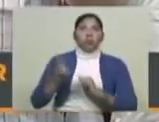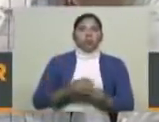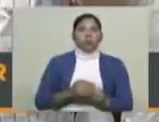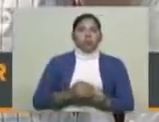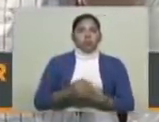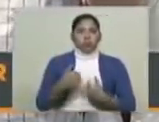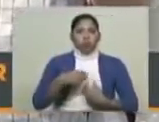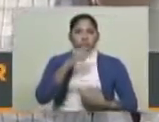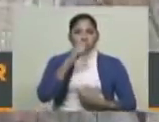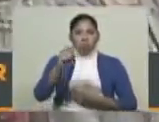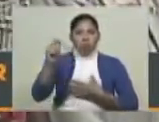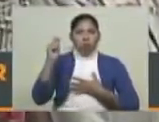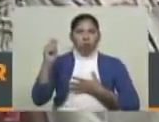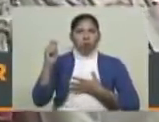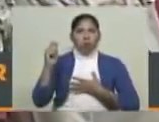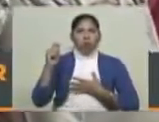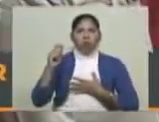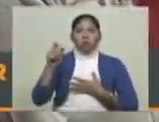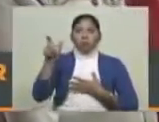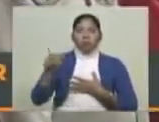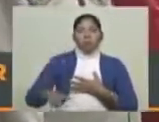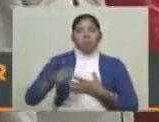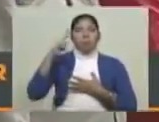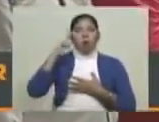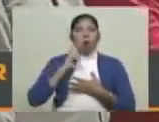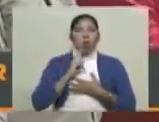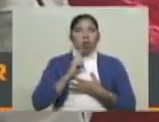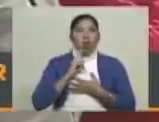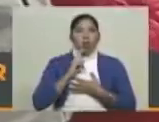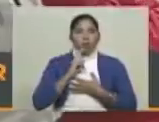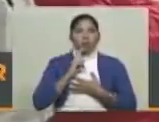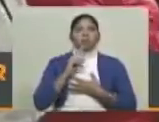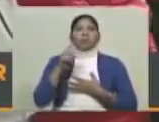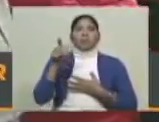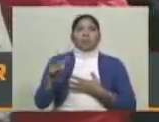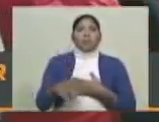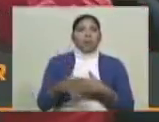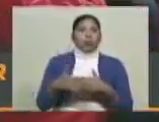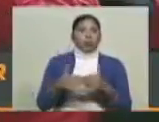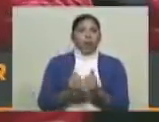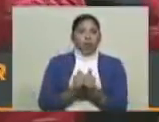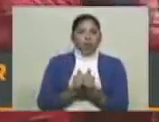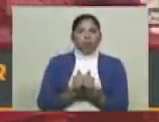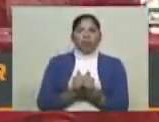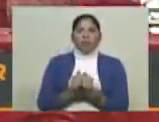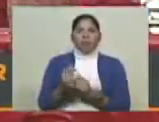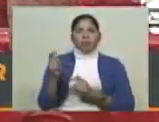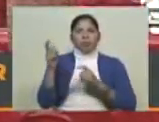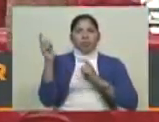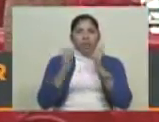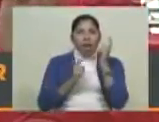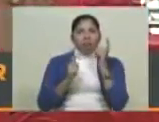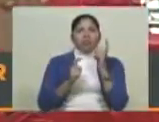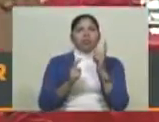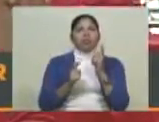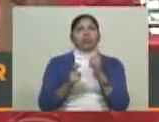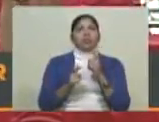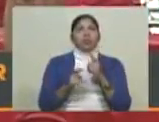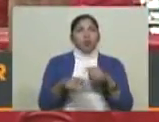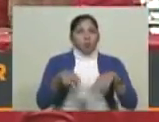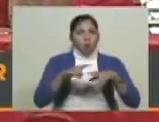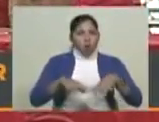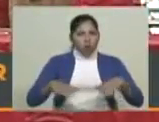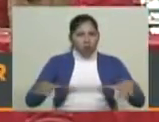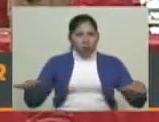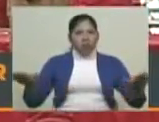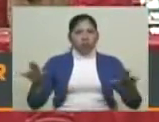Juro por Bolívar, por Anzoátegui, por Chávez, por los niños y